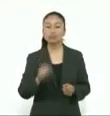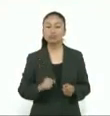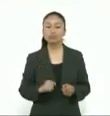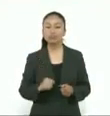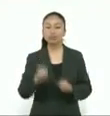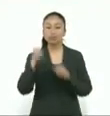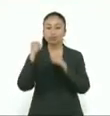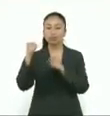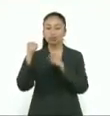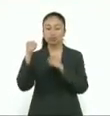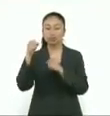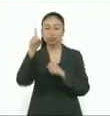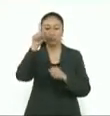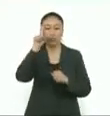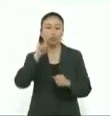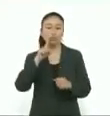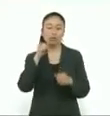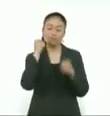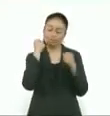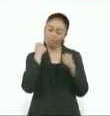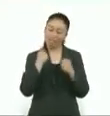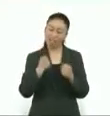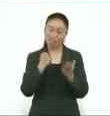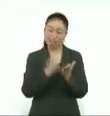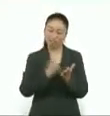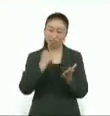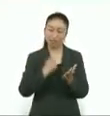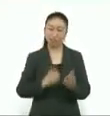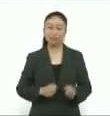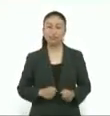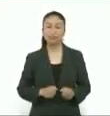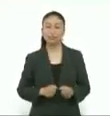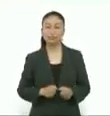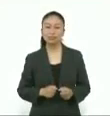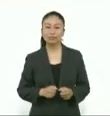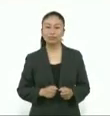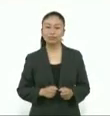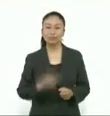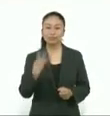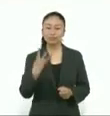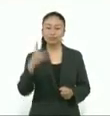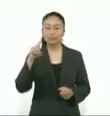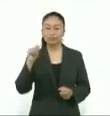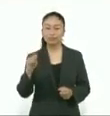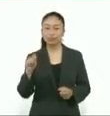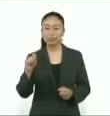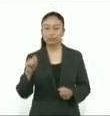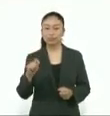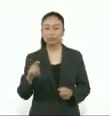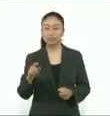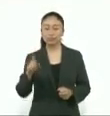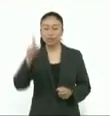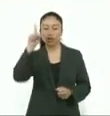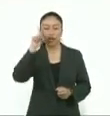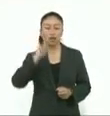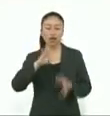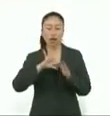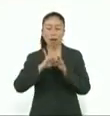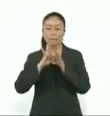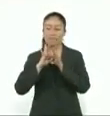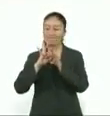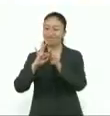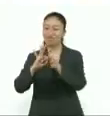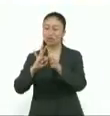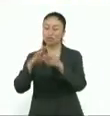feminista o no se consolida. Que la cuarta transformación se da de la mano de las mujeres o no se